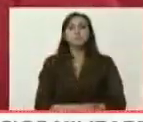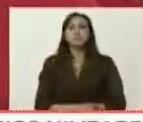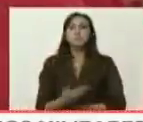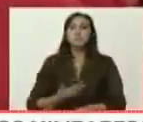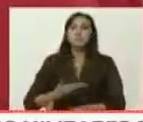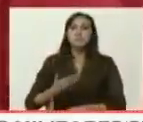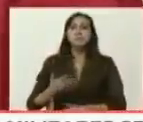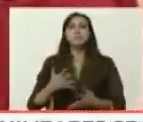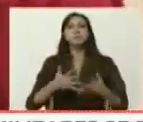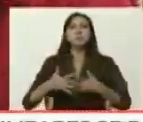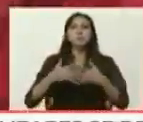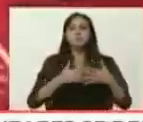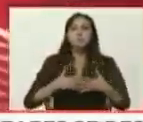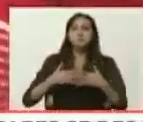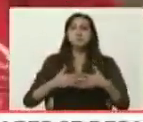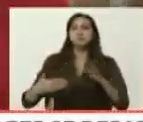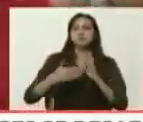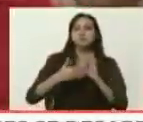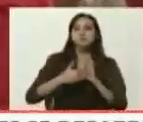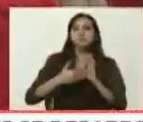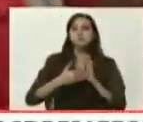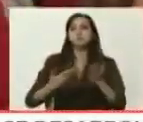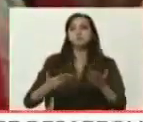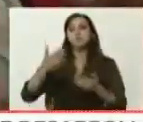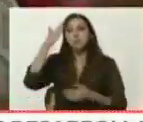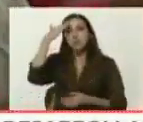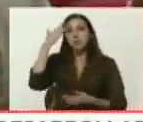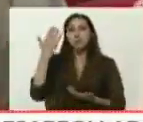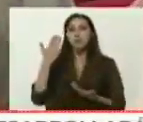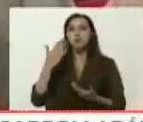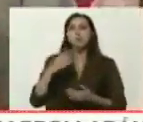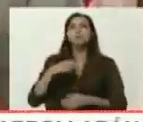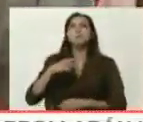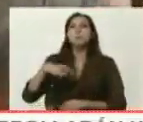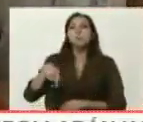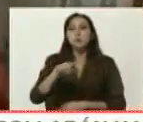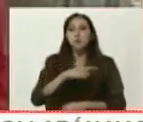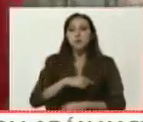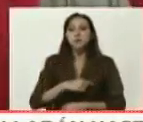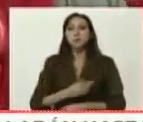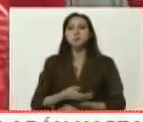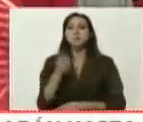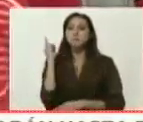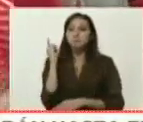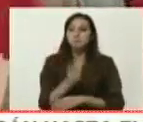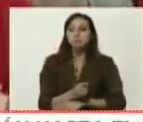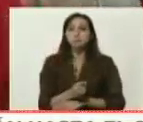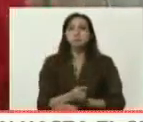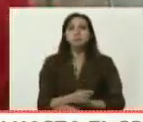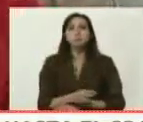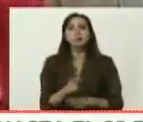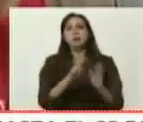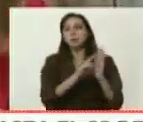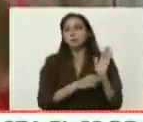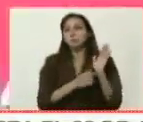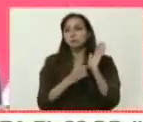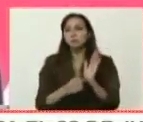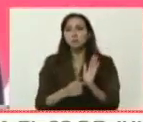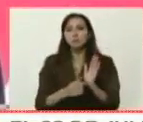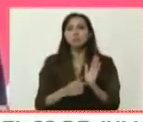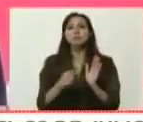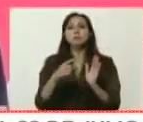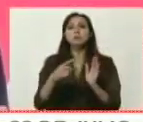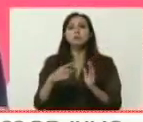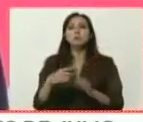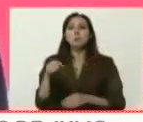la amenaza que representa Venezuela para ellos imponer la doctrina Monroe. Decía que el presidente Donald Trump pretende